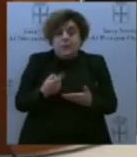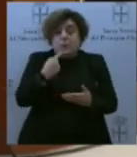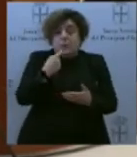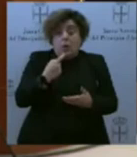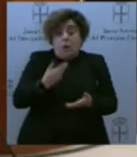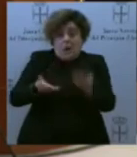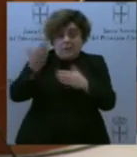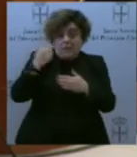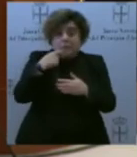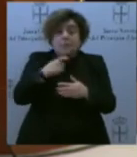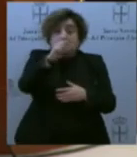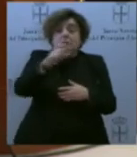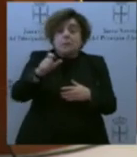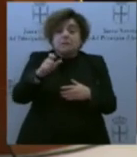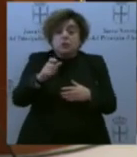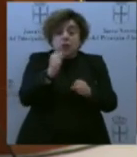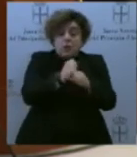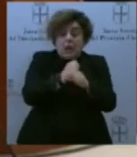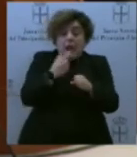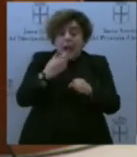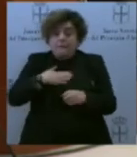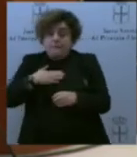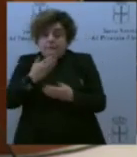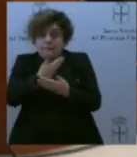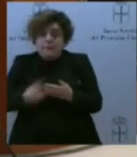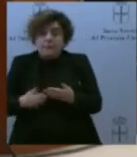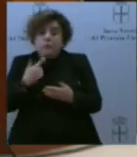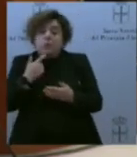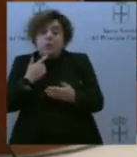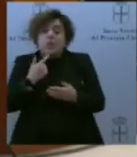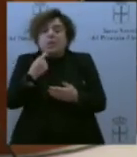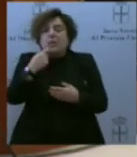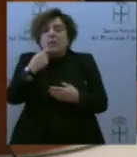voto en unas elecciones, la mi fame mando yo, mi hambre mando yo. Muchas gracias.